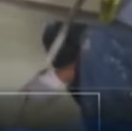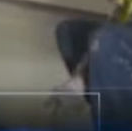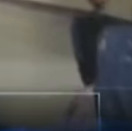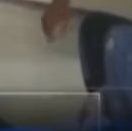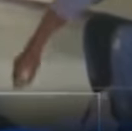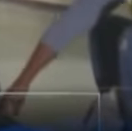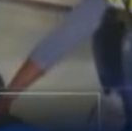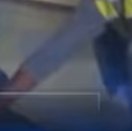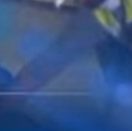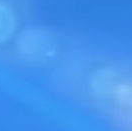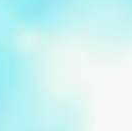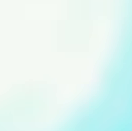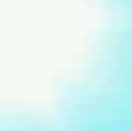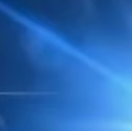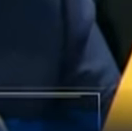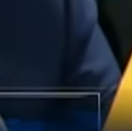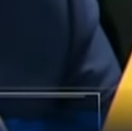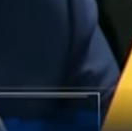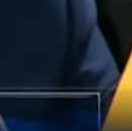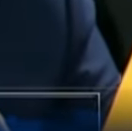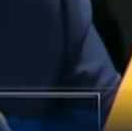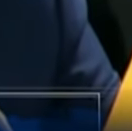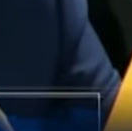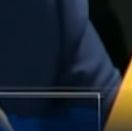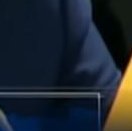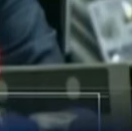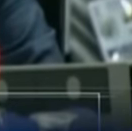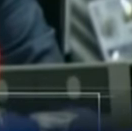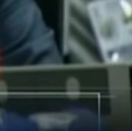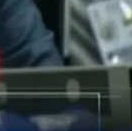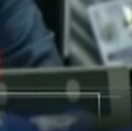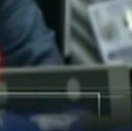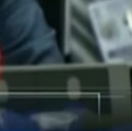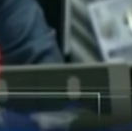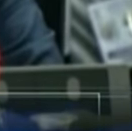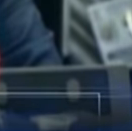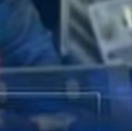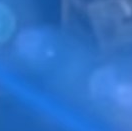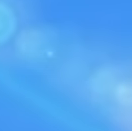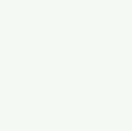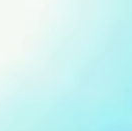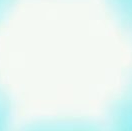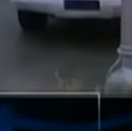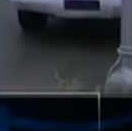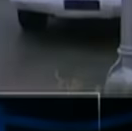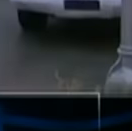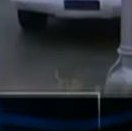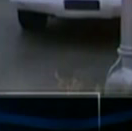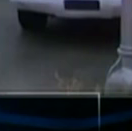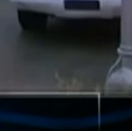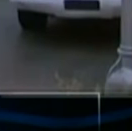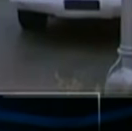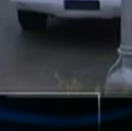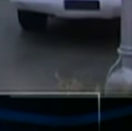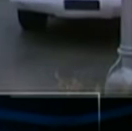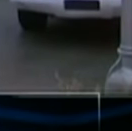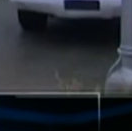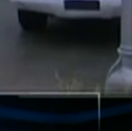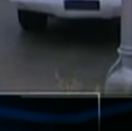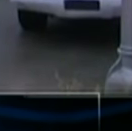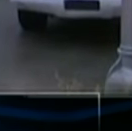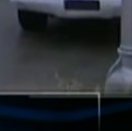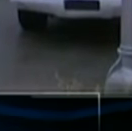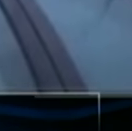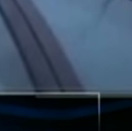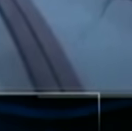economía y el empleo nacional. Jefe de Estado evaluado como uno de los mejores de América. En lo internacional, policía de Nueva